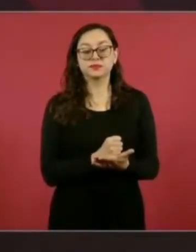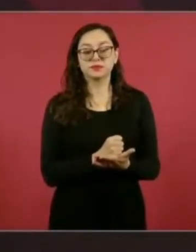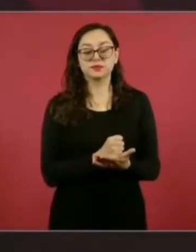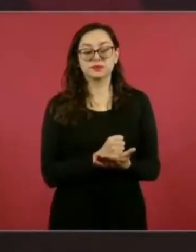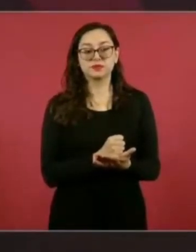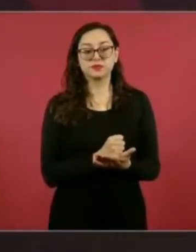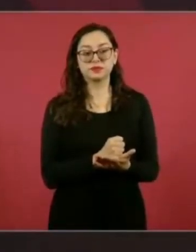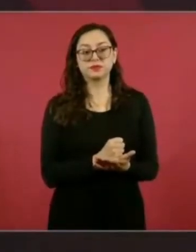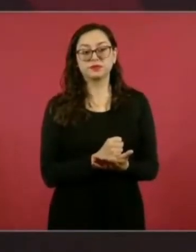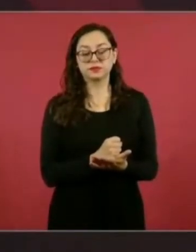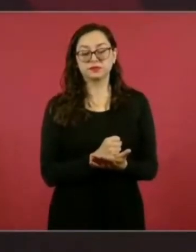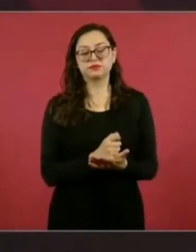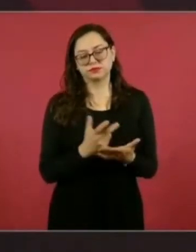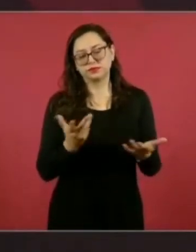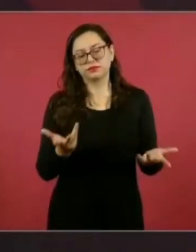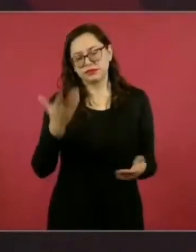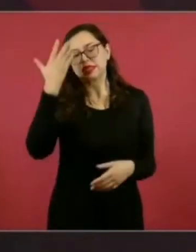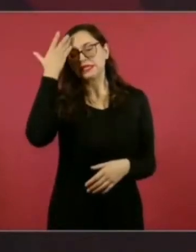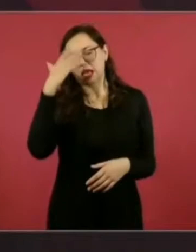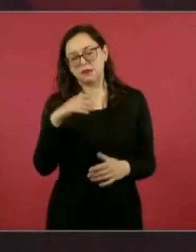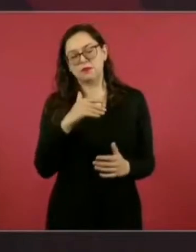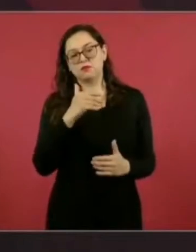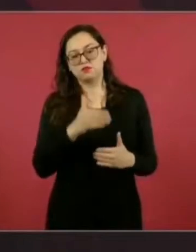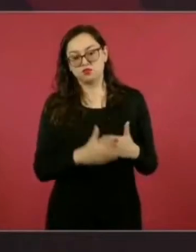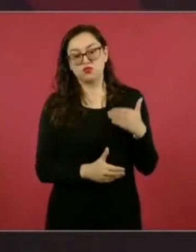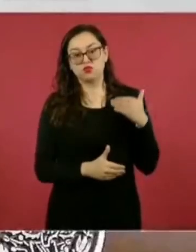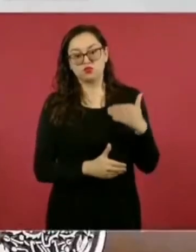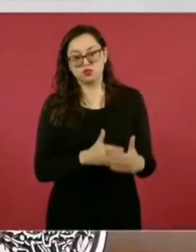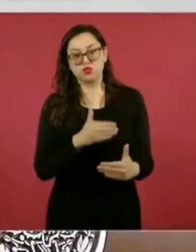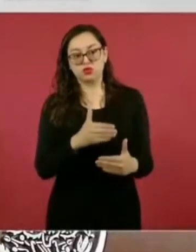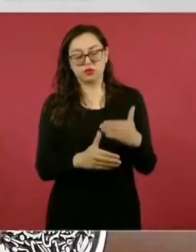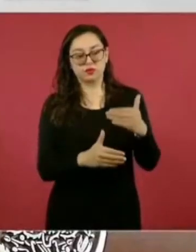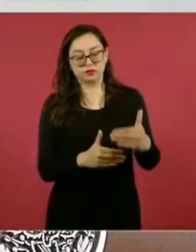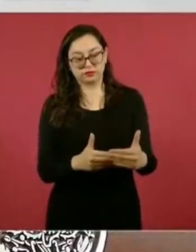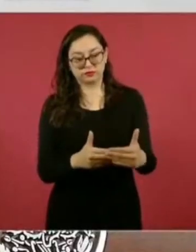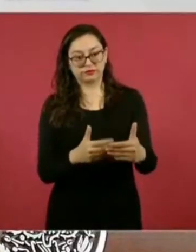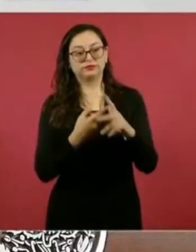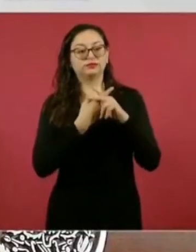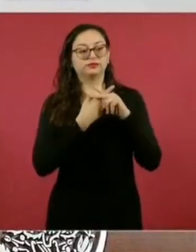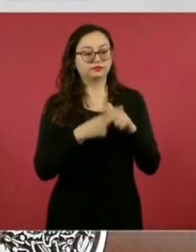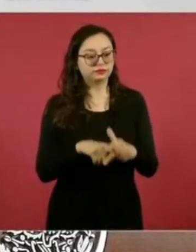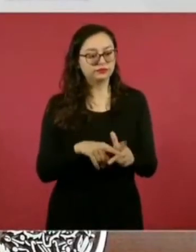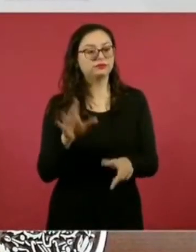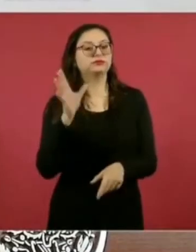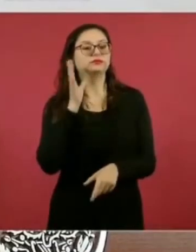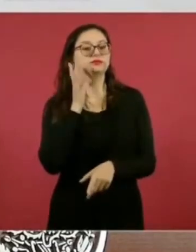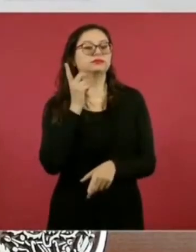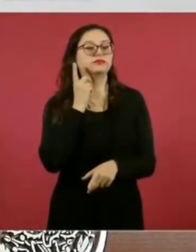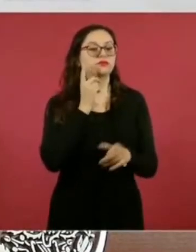Inicia el proceso, ya saben ustedes, en la Cámara de Diputados,